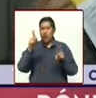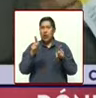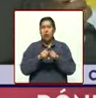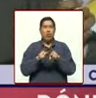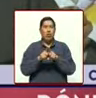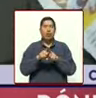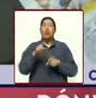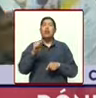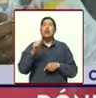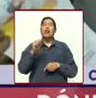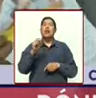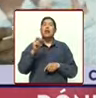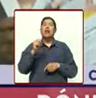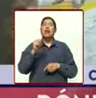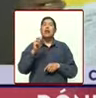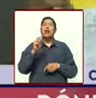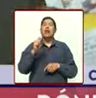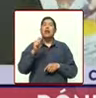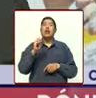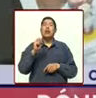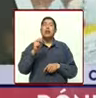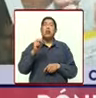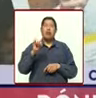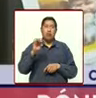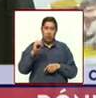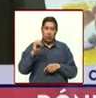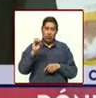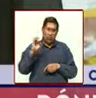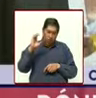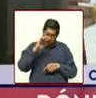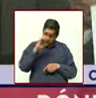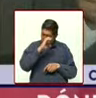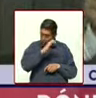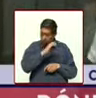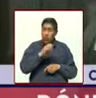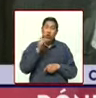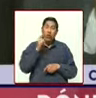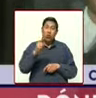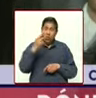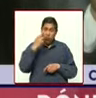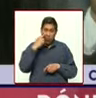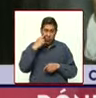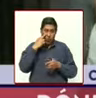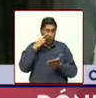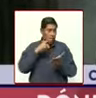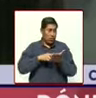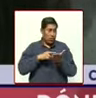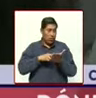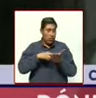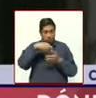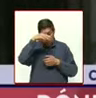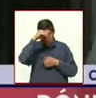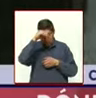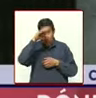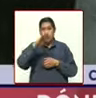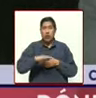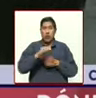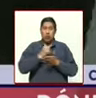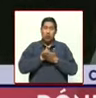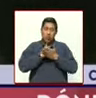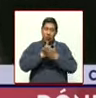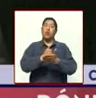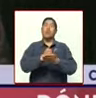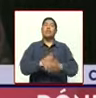de Antonio y a buscar también al mismo. Si usted reconoce a este niño,